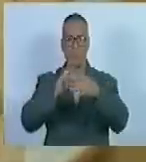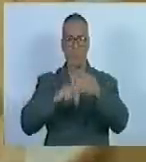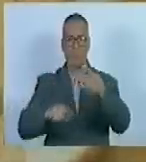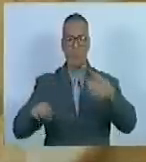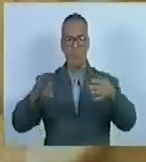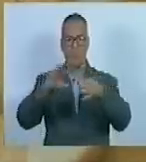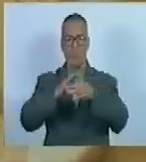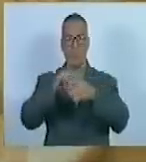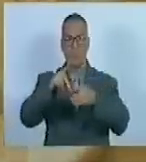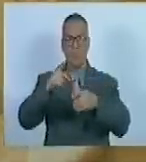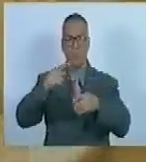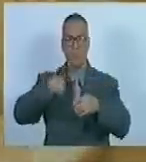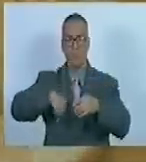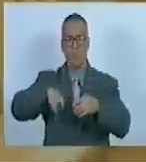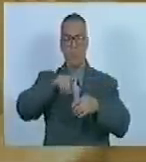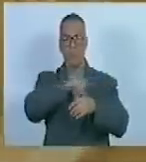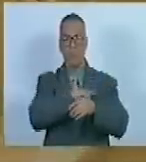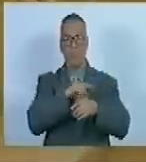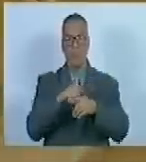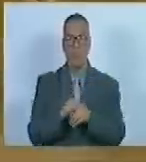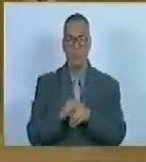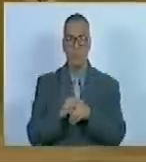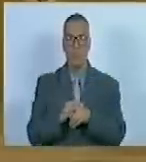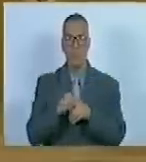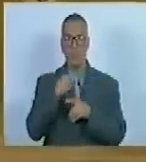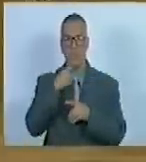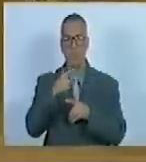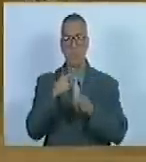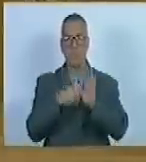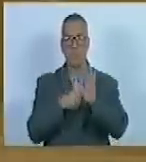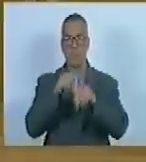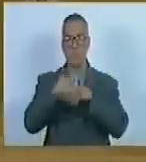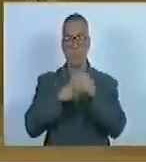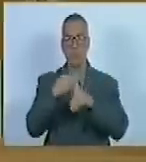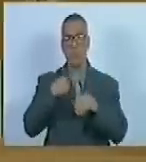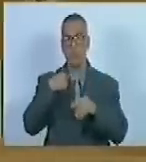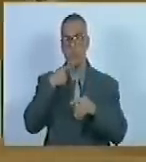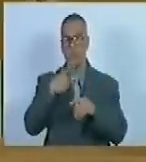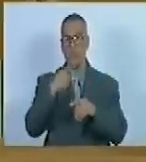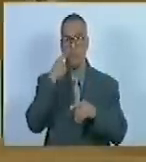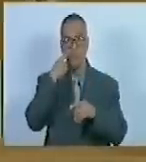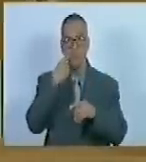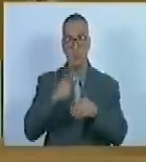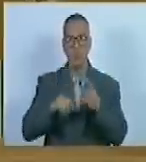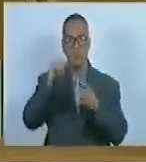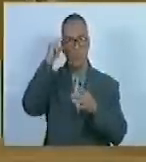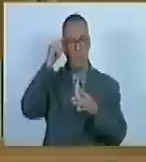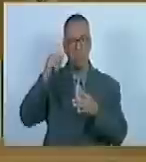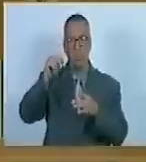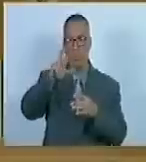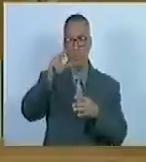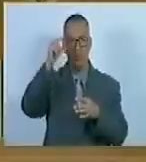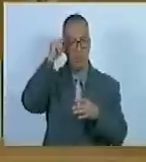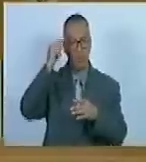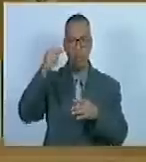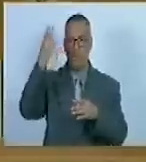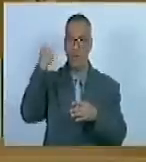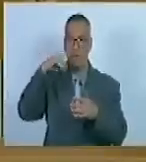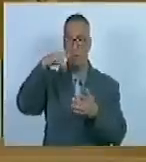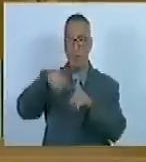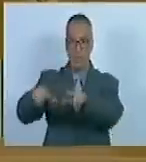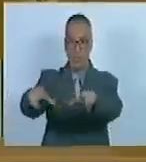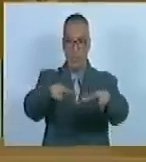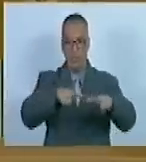unidad debe ser nuestra divisa. Eso fue lo que vivimos hace 3 días en el campo de Carabobo.